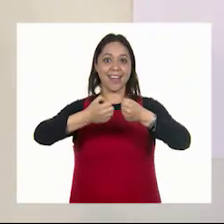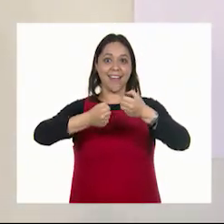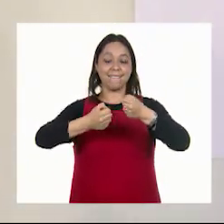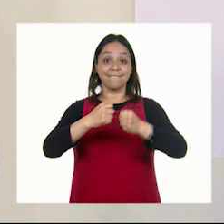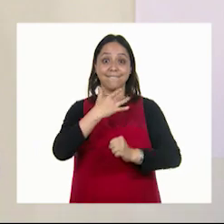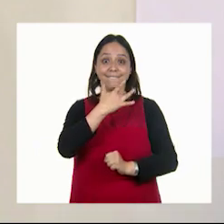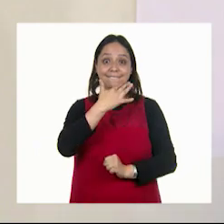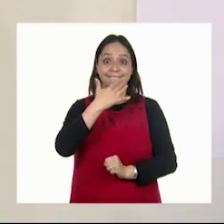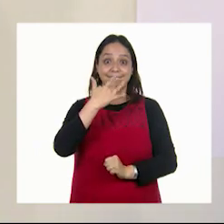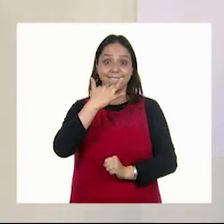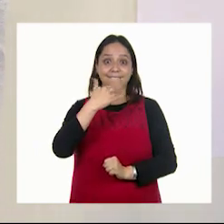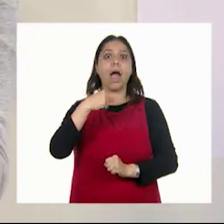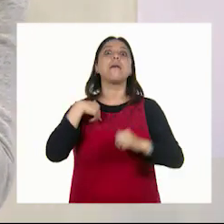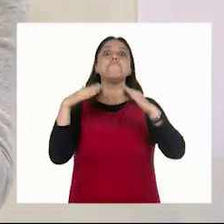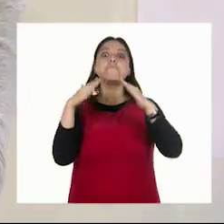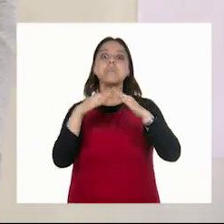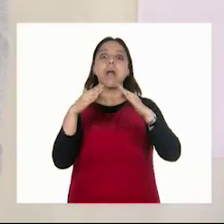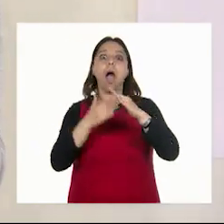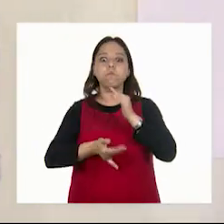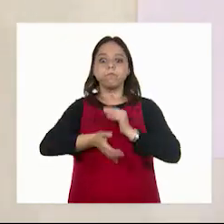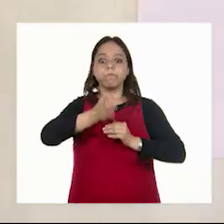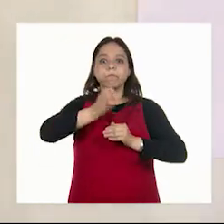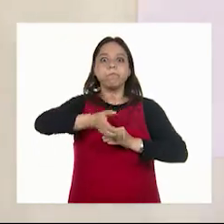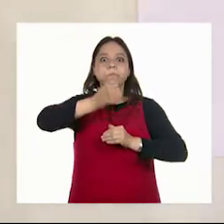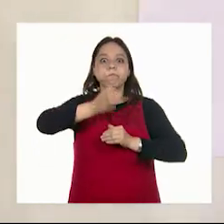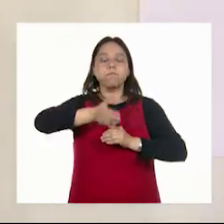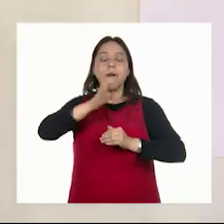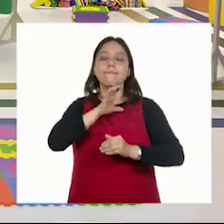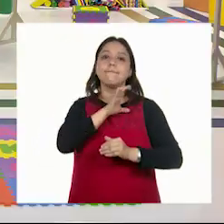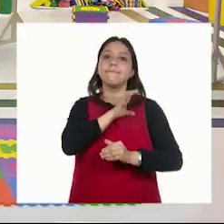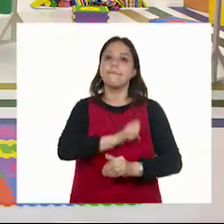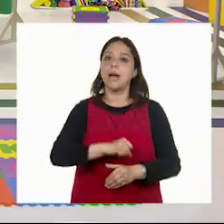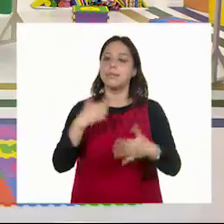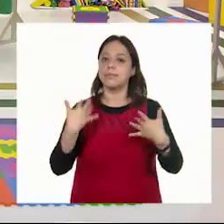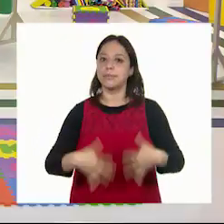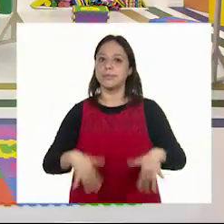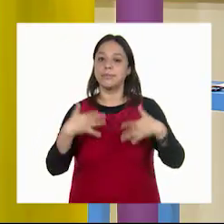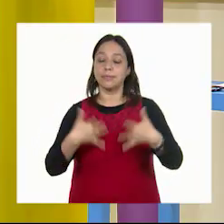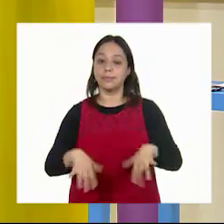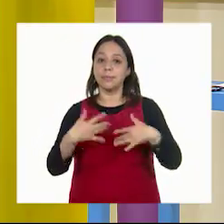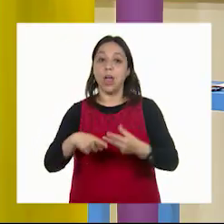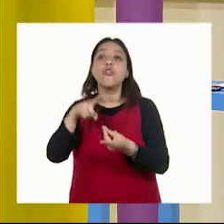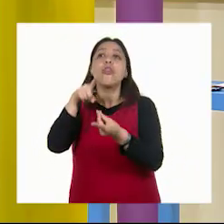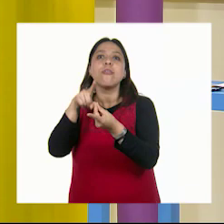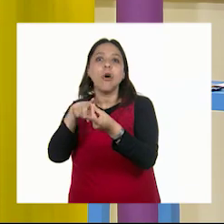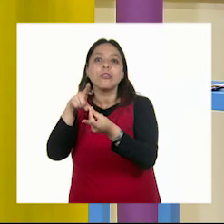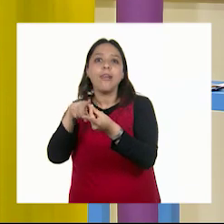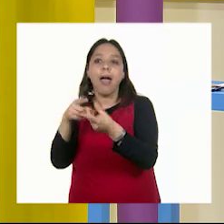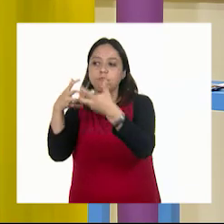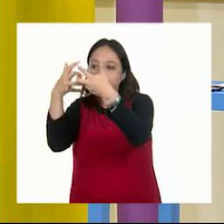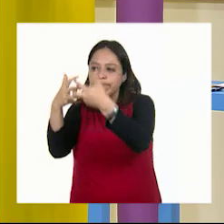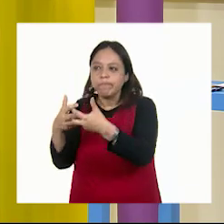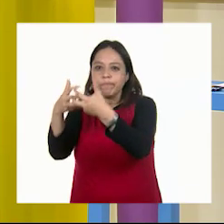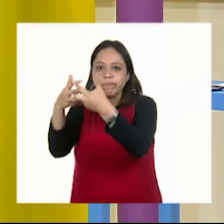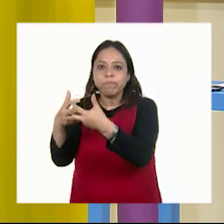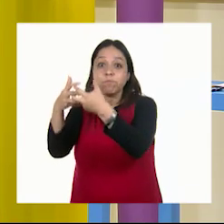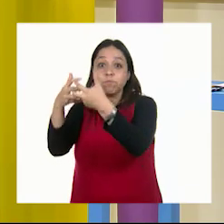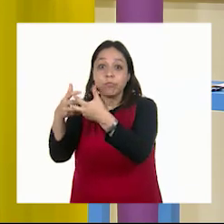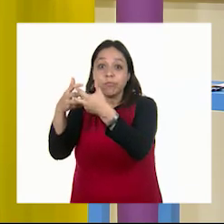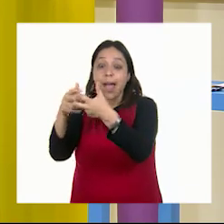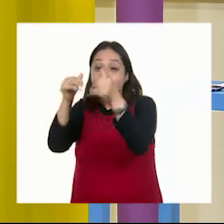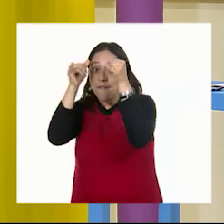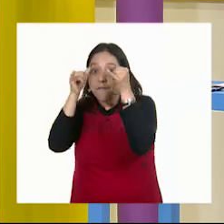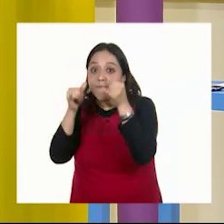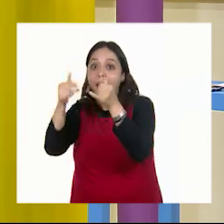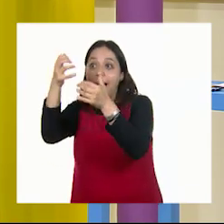¡Riquísima! En mi casa tomamos mucha leche, maestra, Leni. ¡Nos encanta! La leche proviene de la vaca, por lo tanto, es un alimento de origen